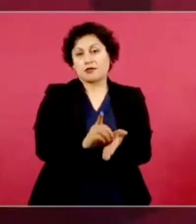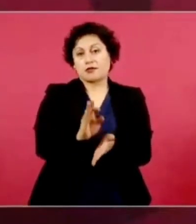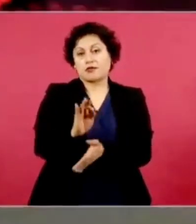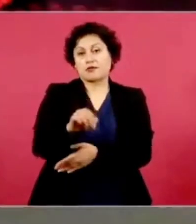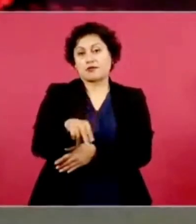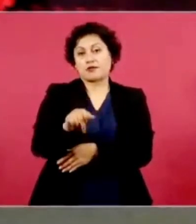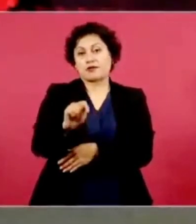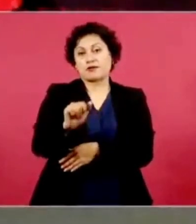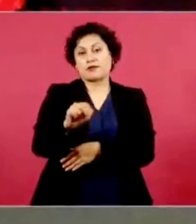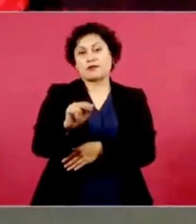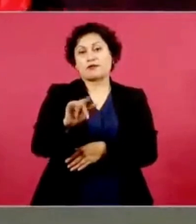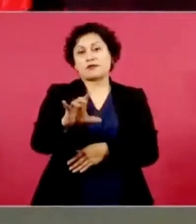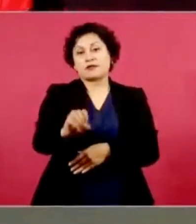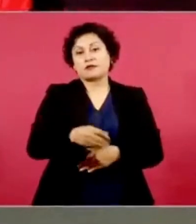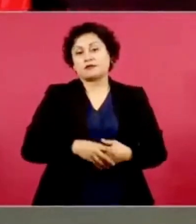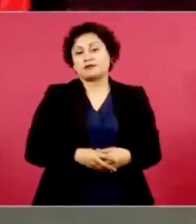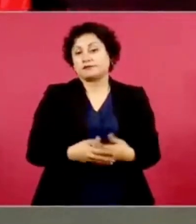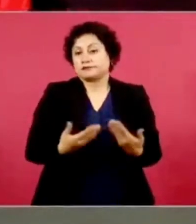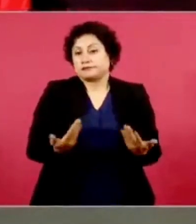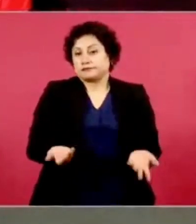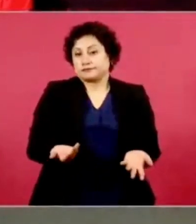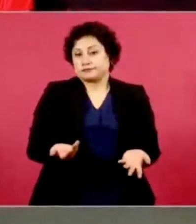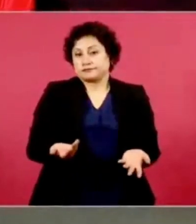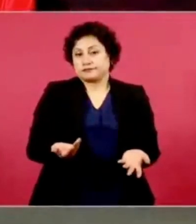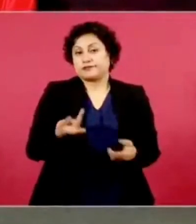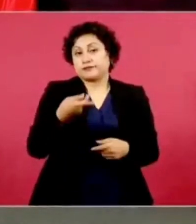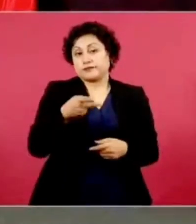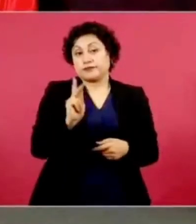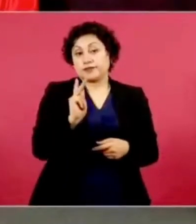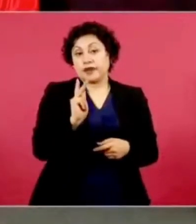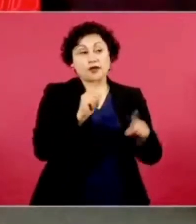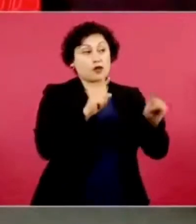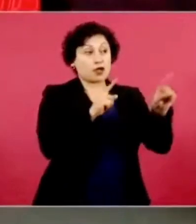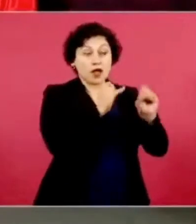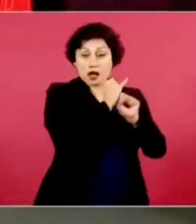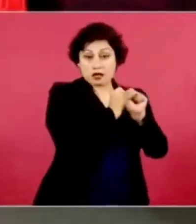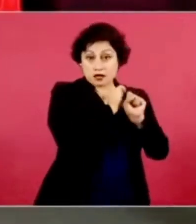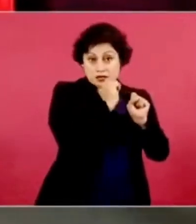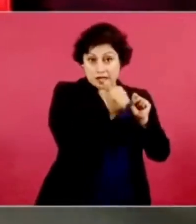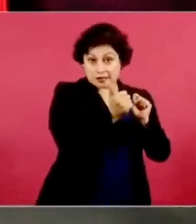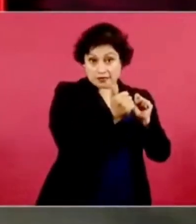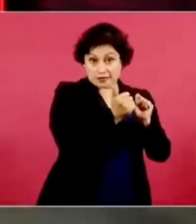Entonces vienen acá, ¿no?, a vernos.